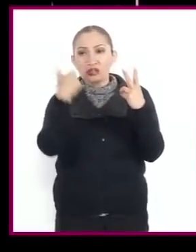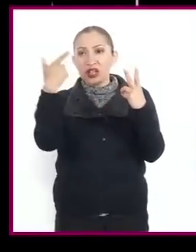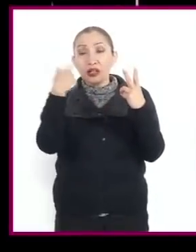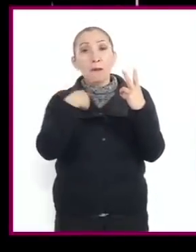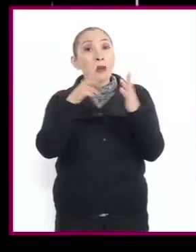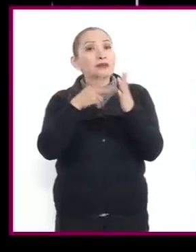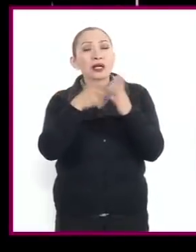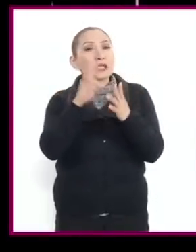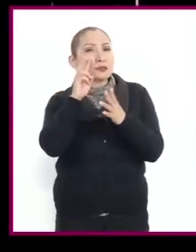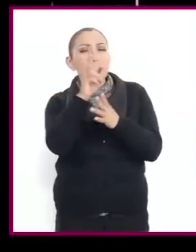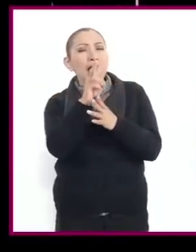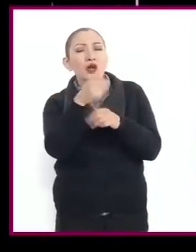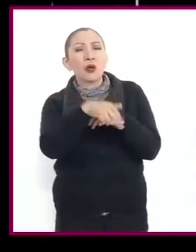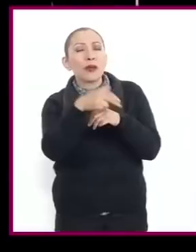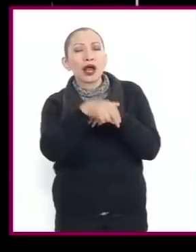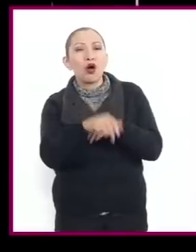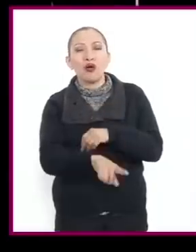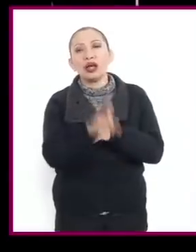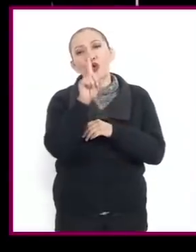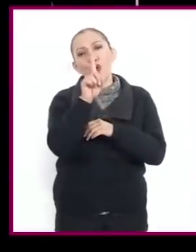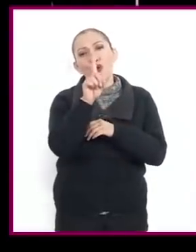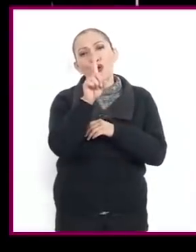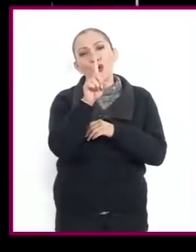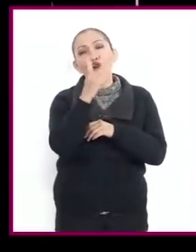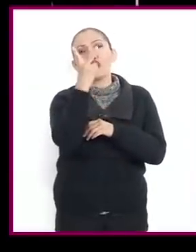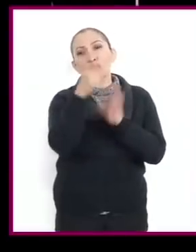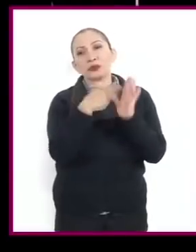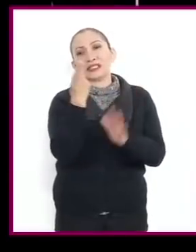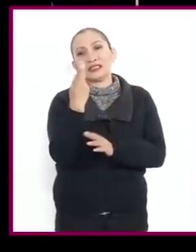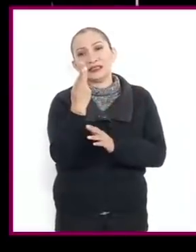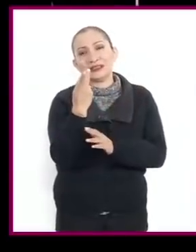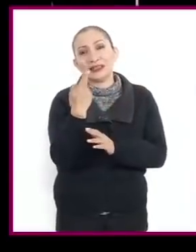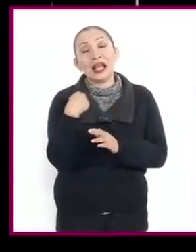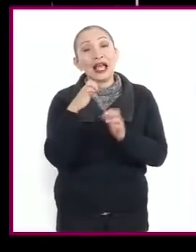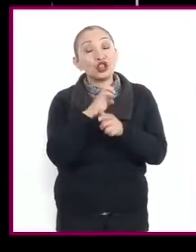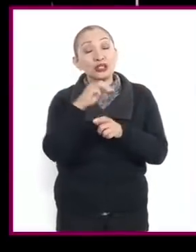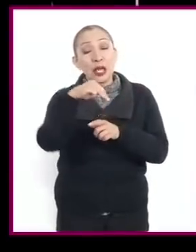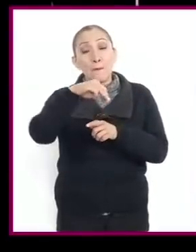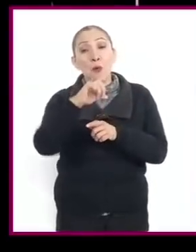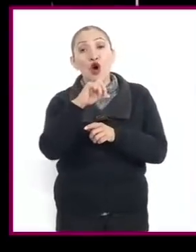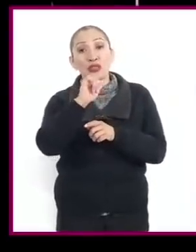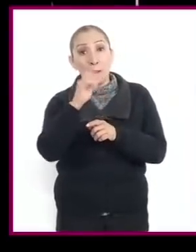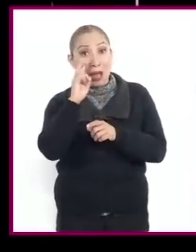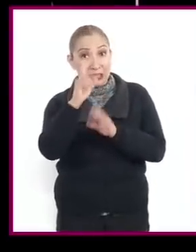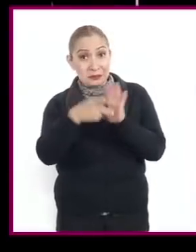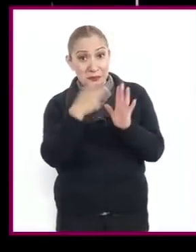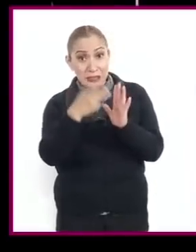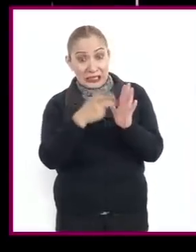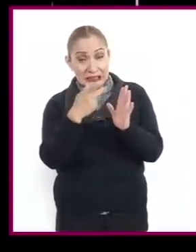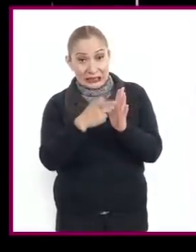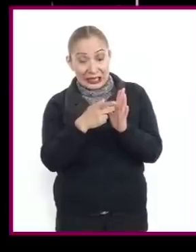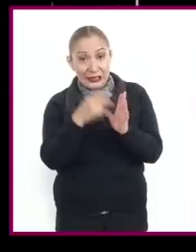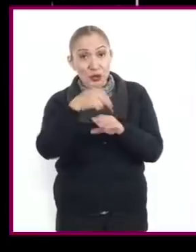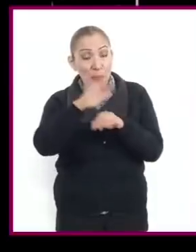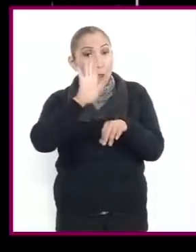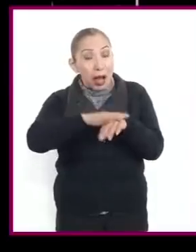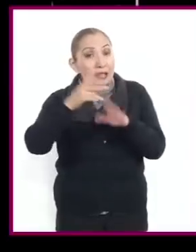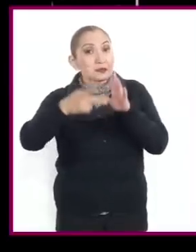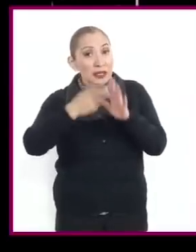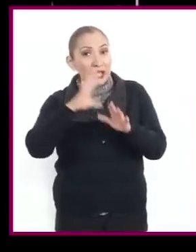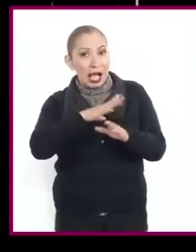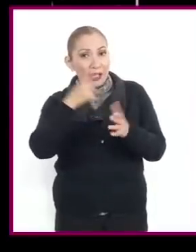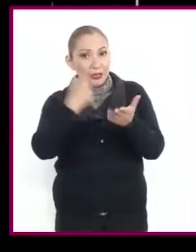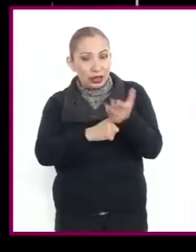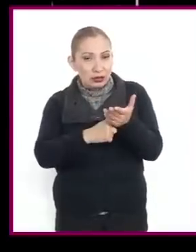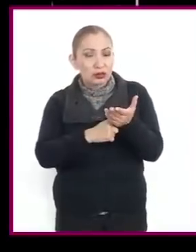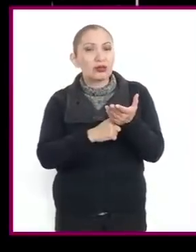dato más común que aparece más frecuentemente es el 1. Entonces, la moda, el número más común El número más típico